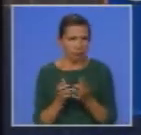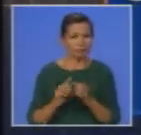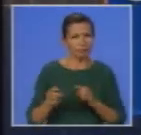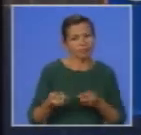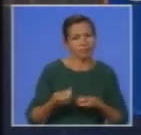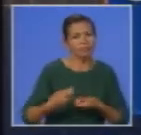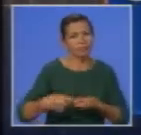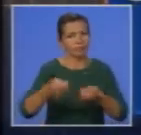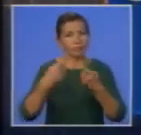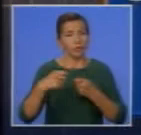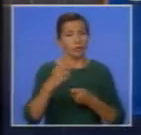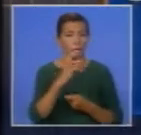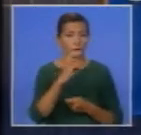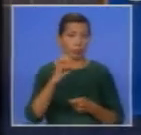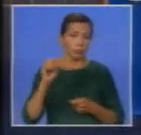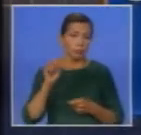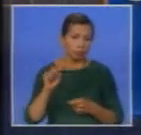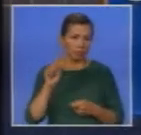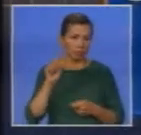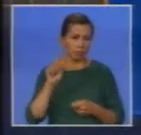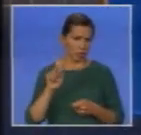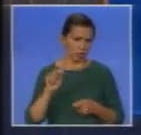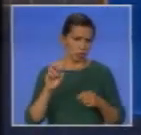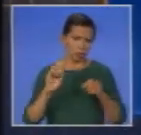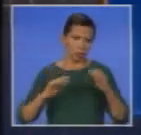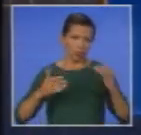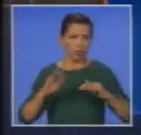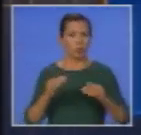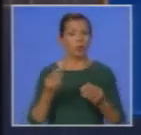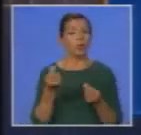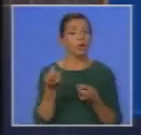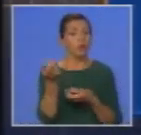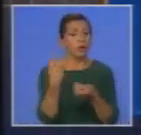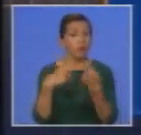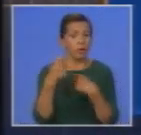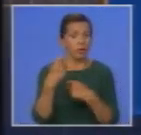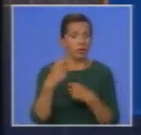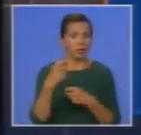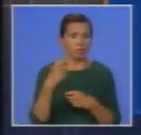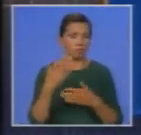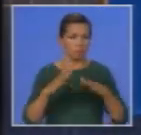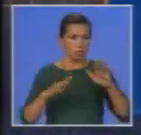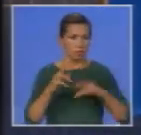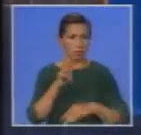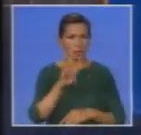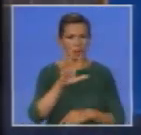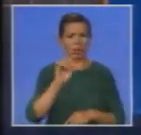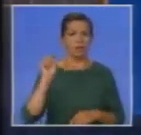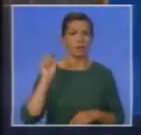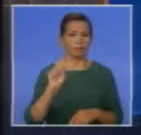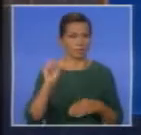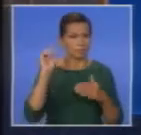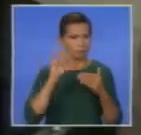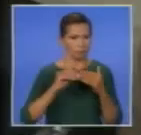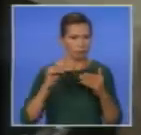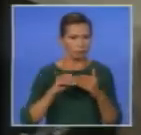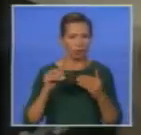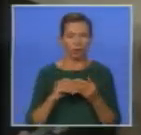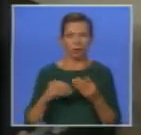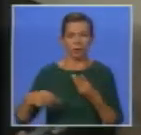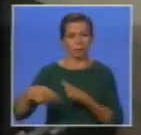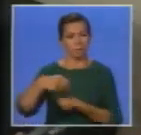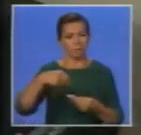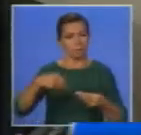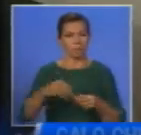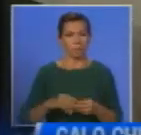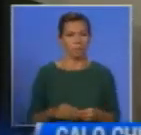de $600 y $1,200, eran vendidos a Venezuela a un valor aproximado de $250,000. Las facturas